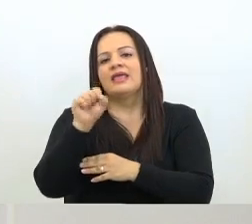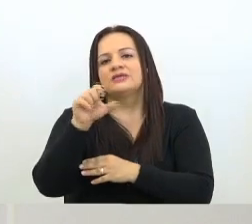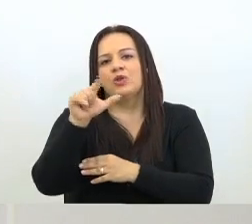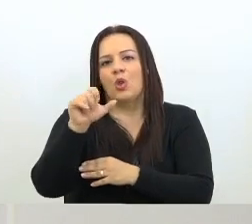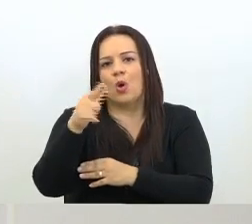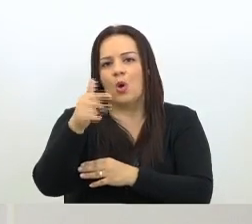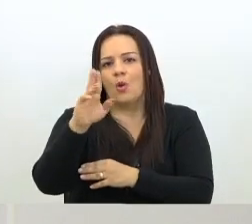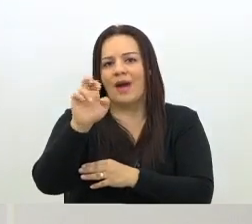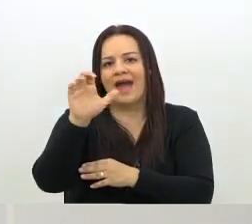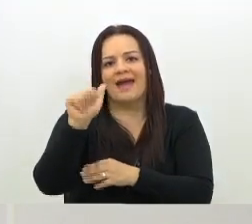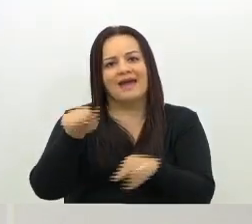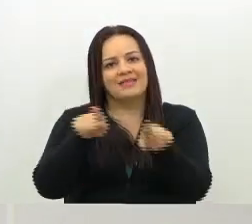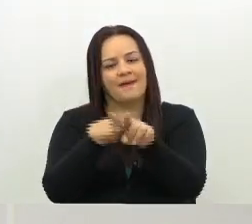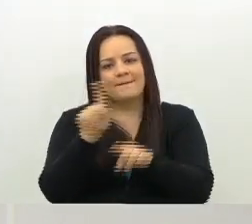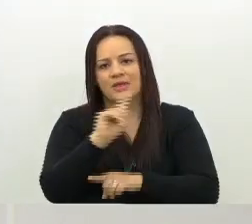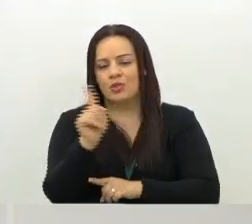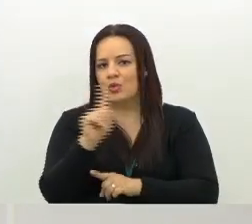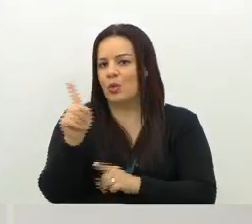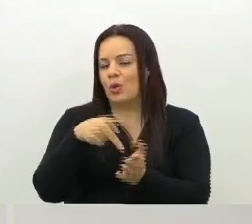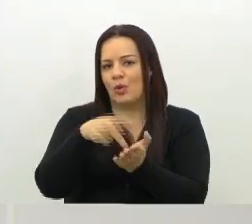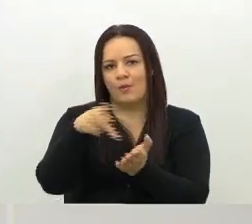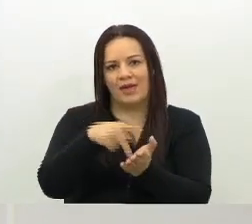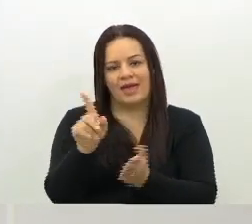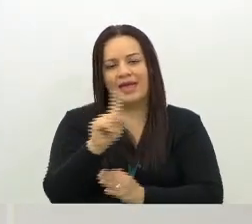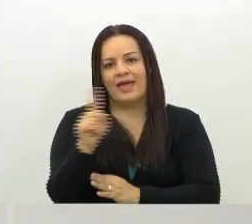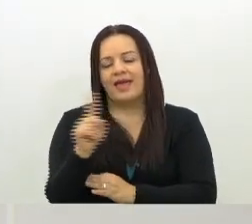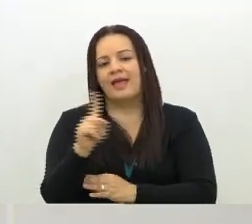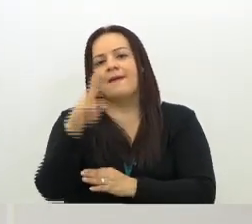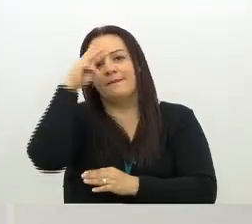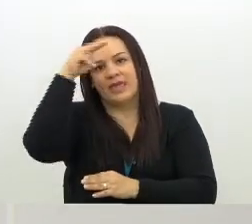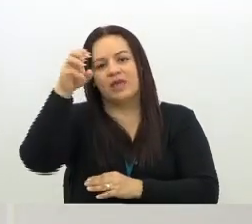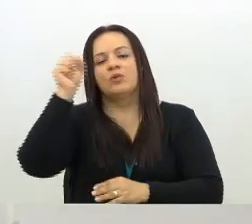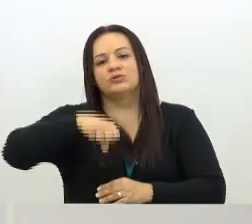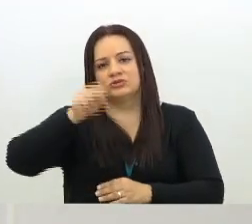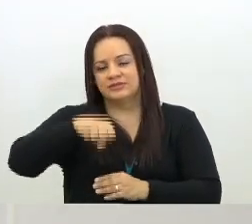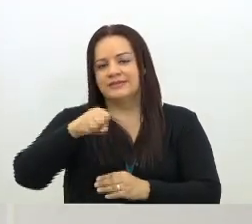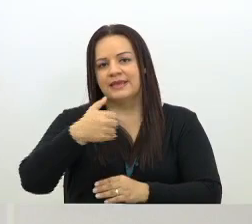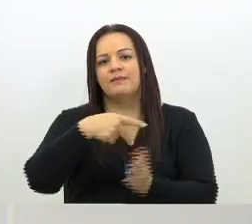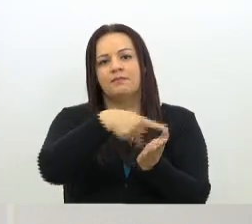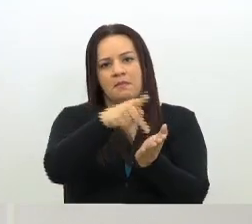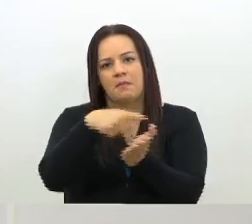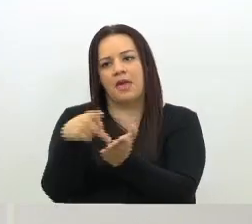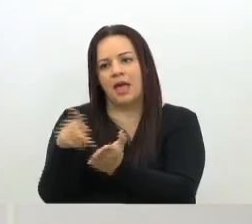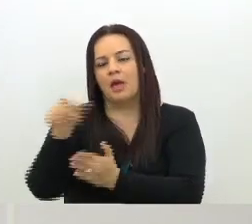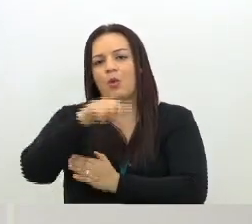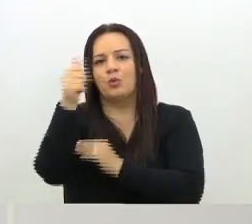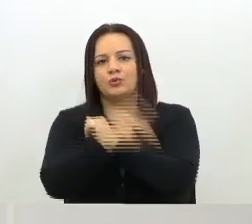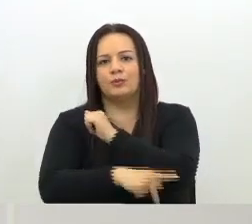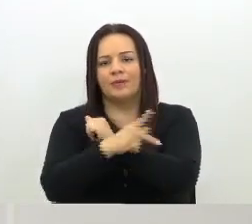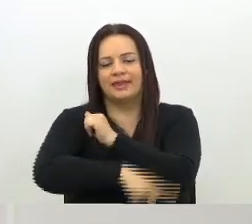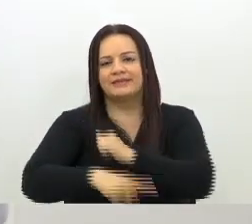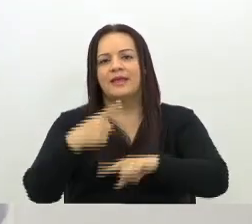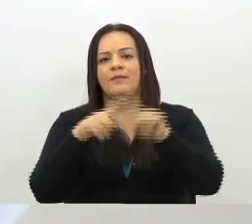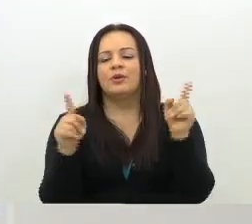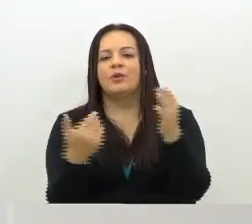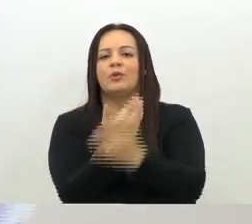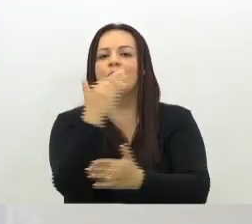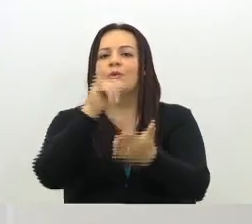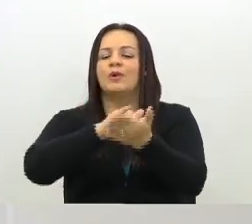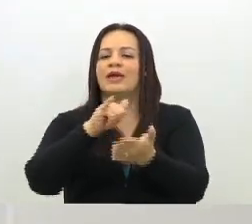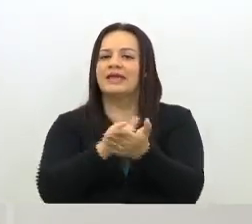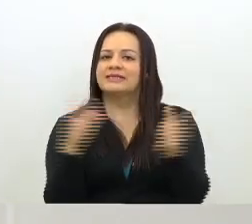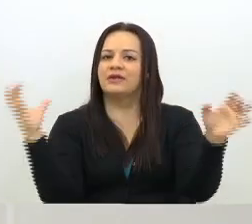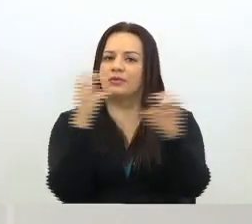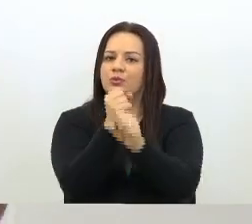salarial. México así lo prevé tanto a nivel federal como estatal, entre otros países. De nuevo, este recuento no lo hago